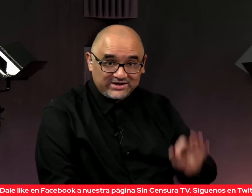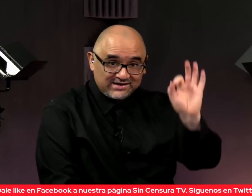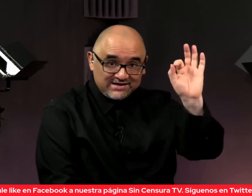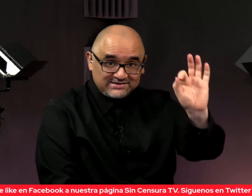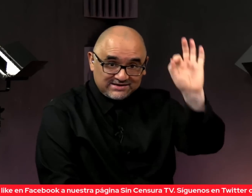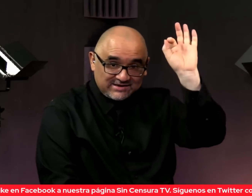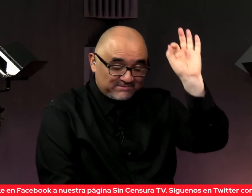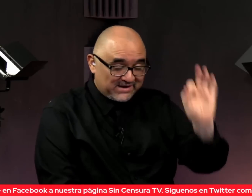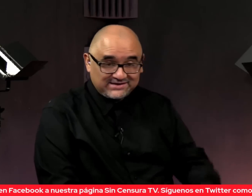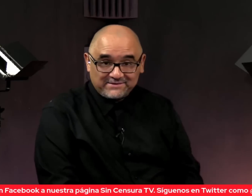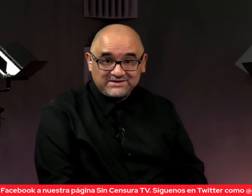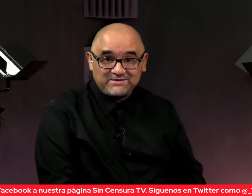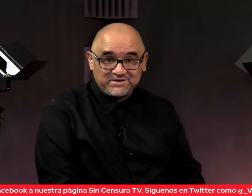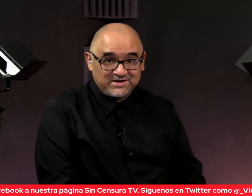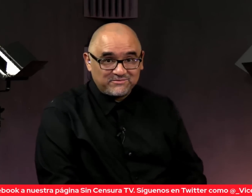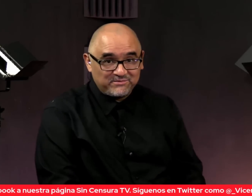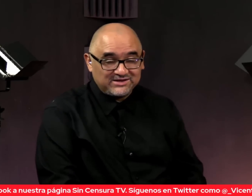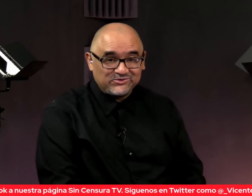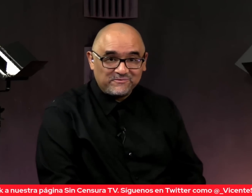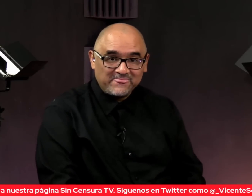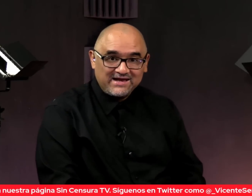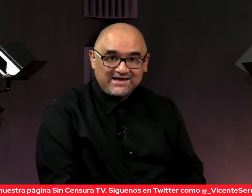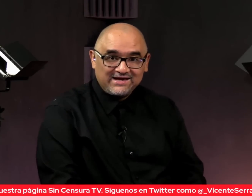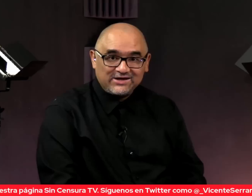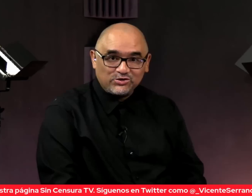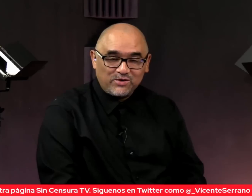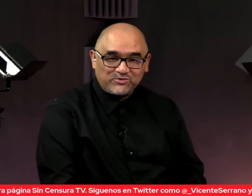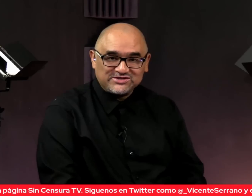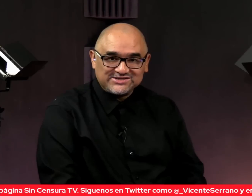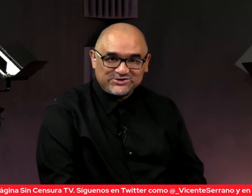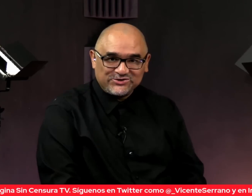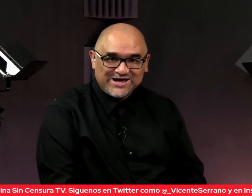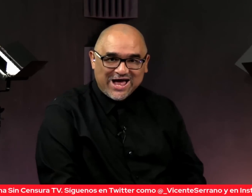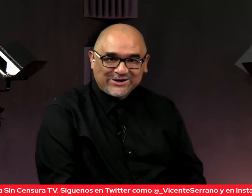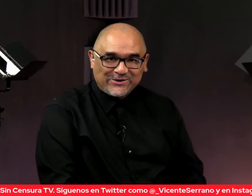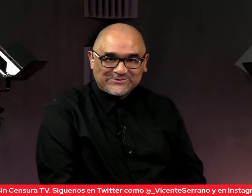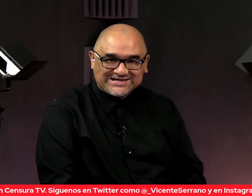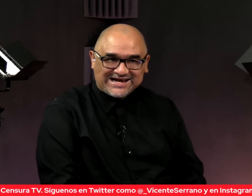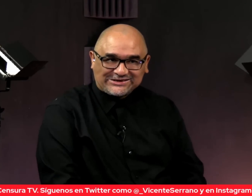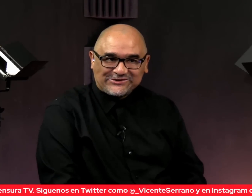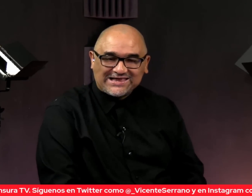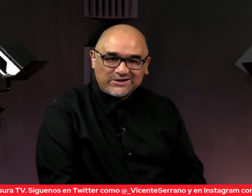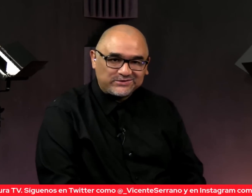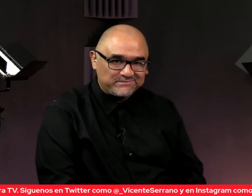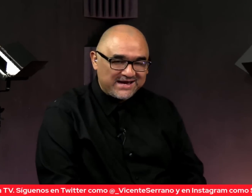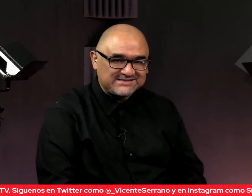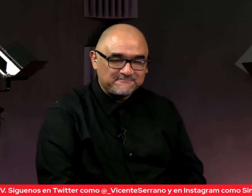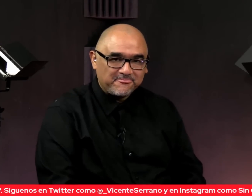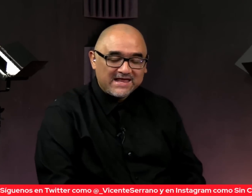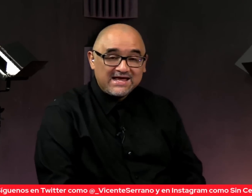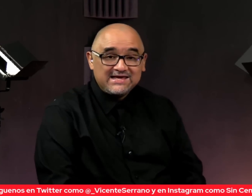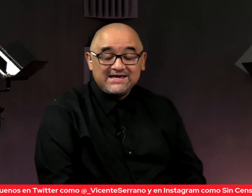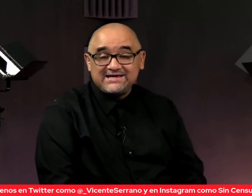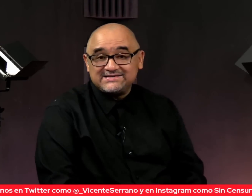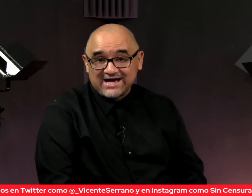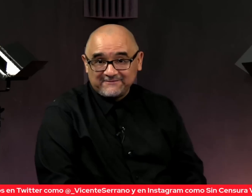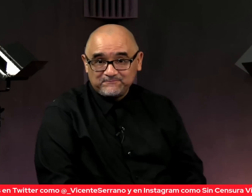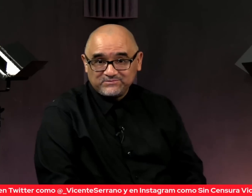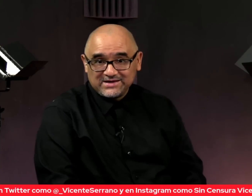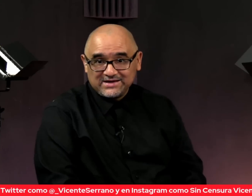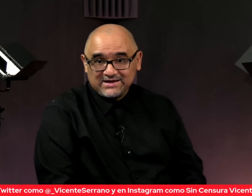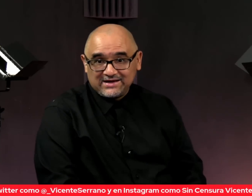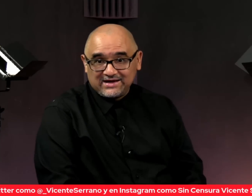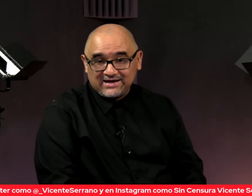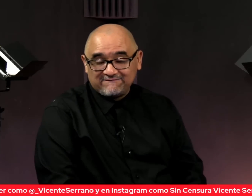intentado destruir desde prácticamente el primer momento en que tomó posesión como directora de Notimex, y